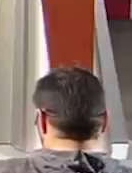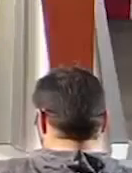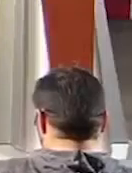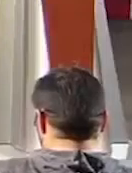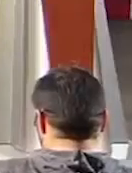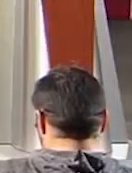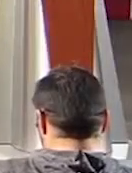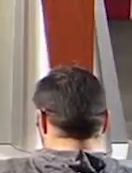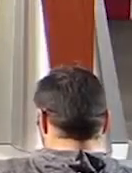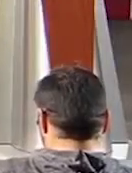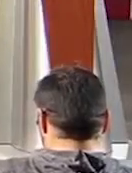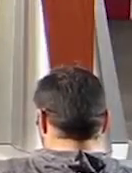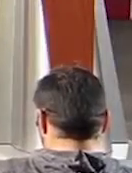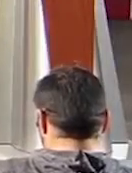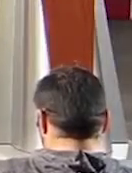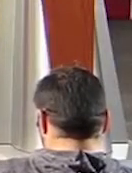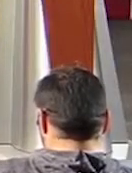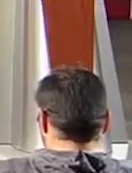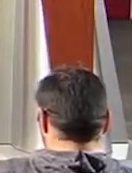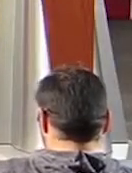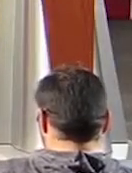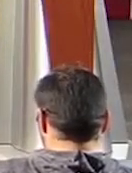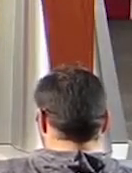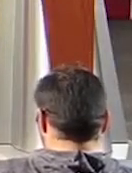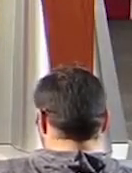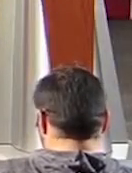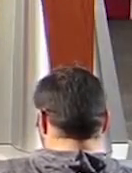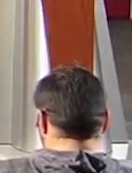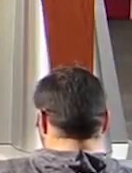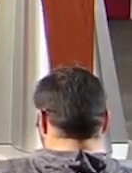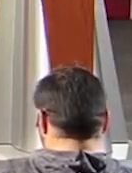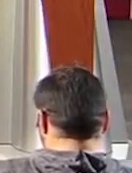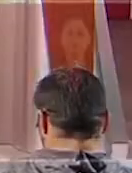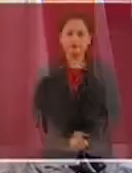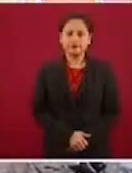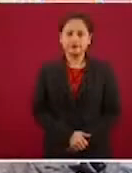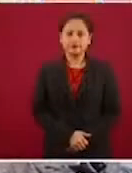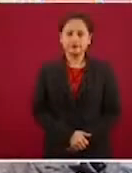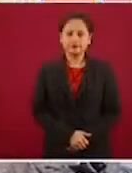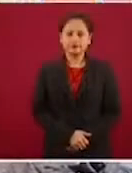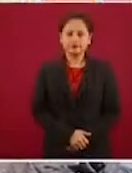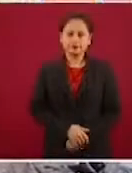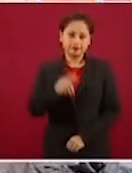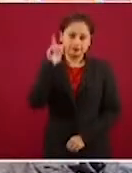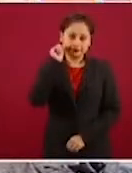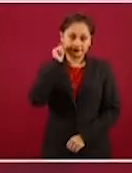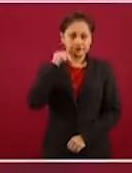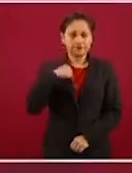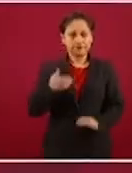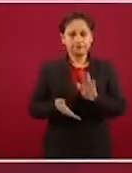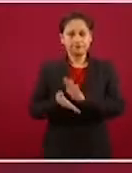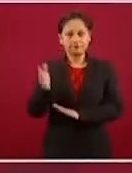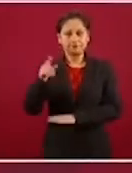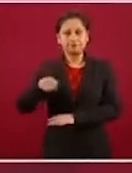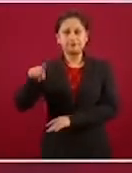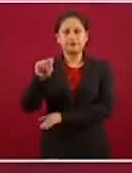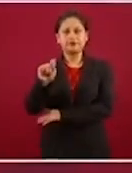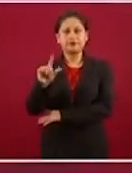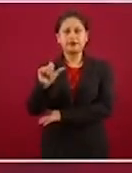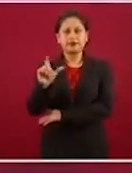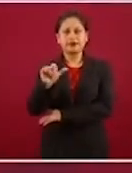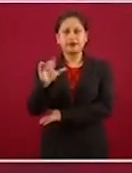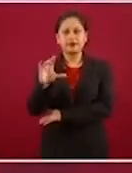acercarnos. Voy mañana a Tlaxiaco, directo al hospital,